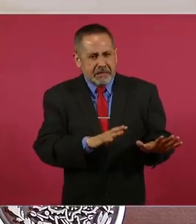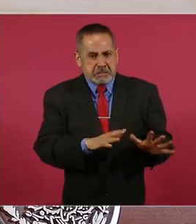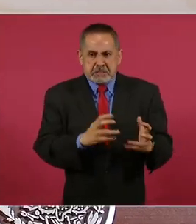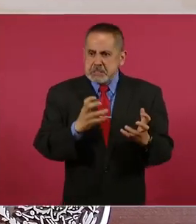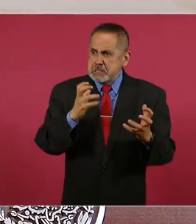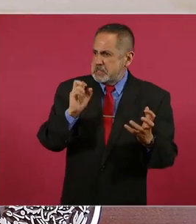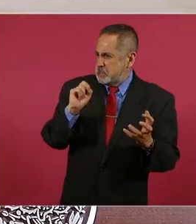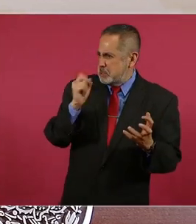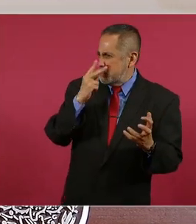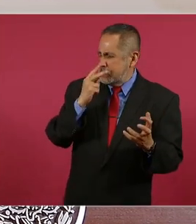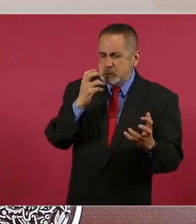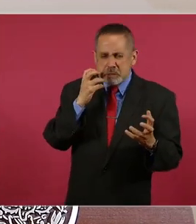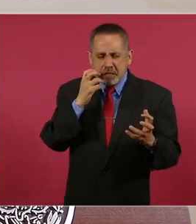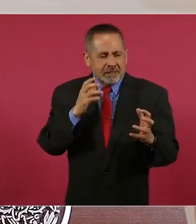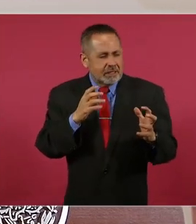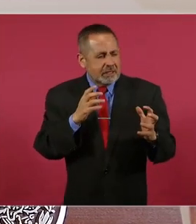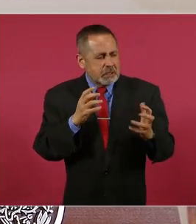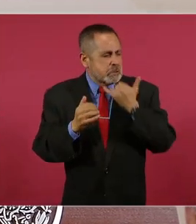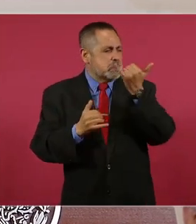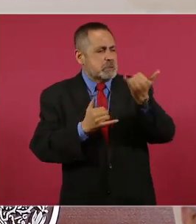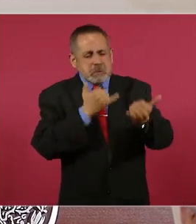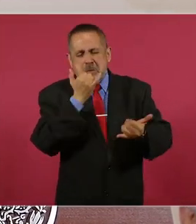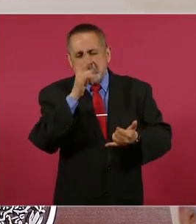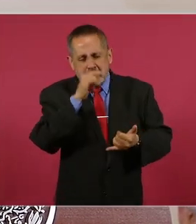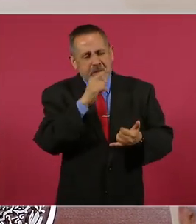irritado, comete uno errores,